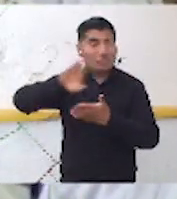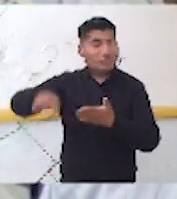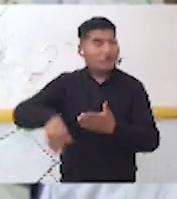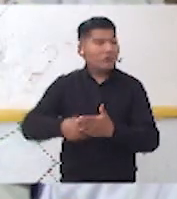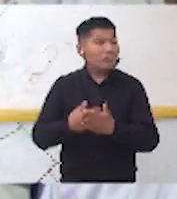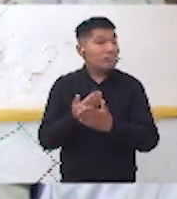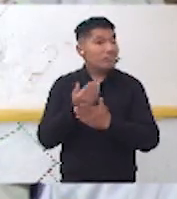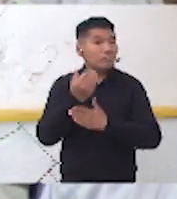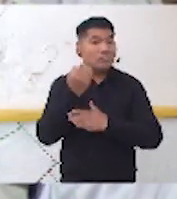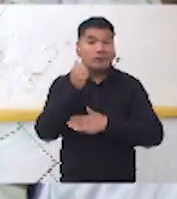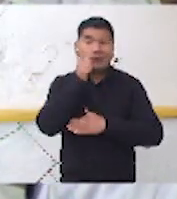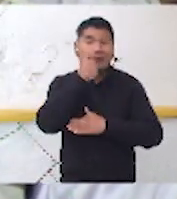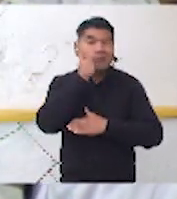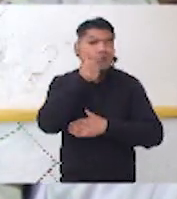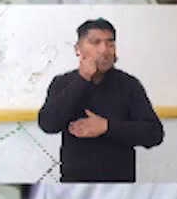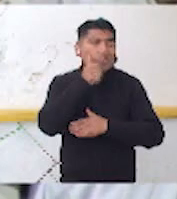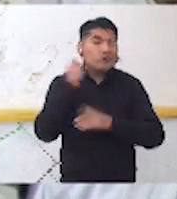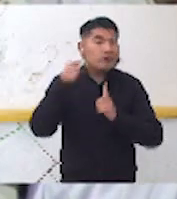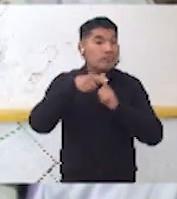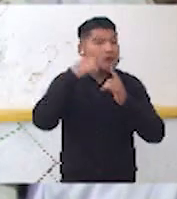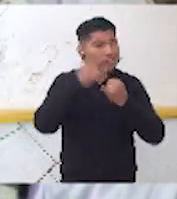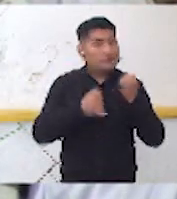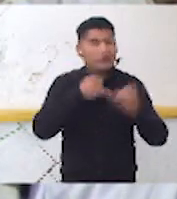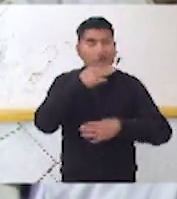días hasta el fin del mundo».